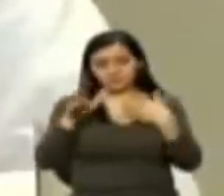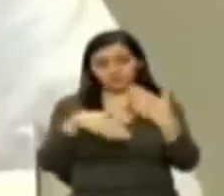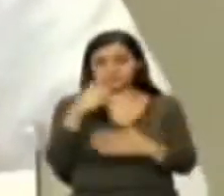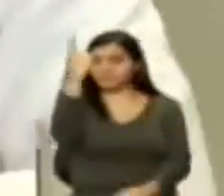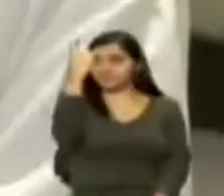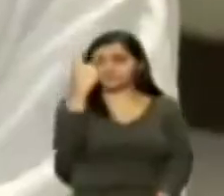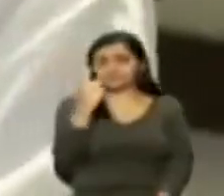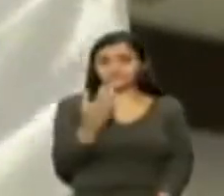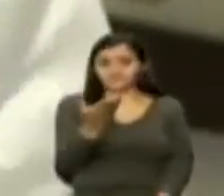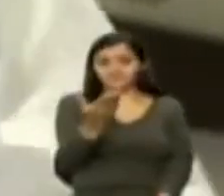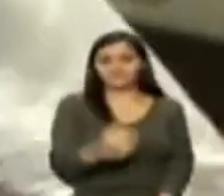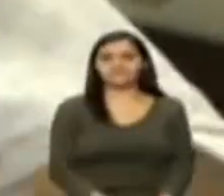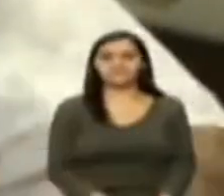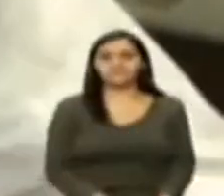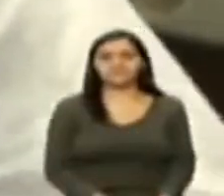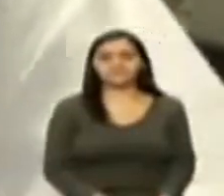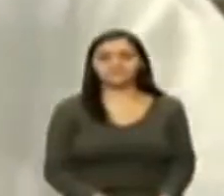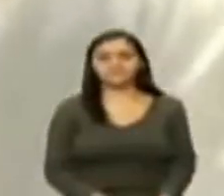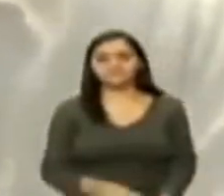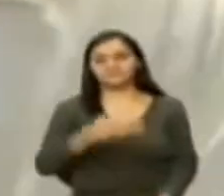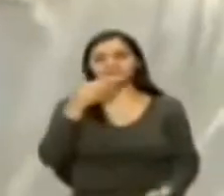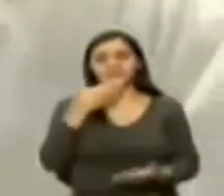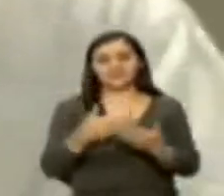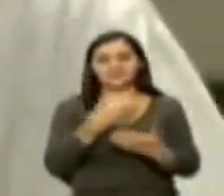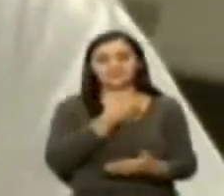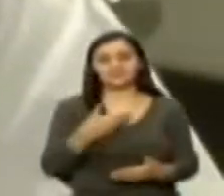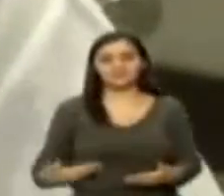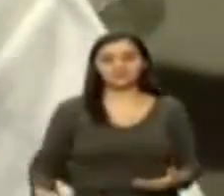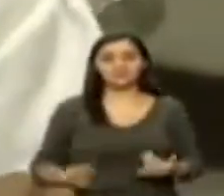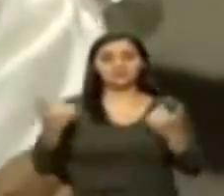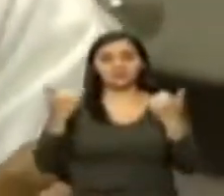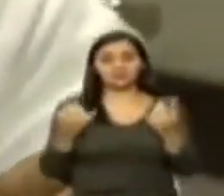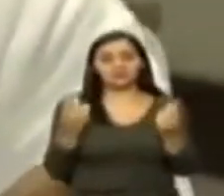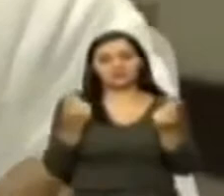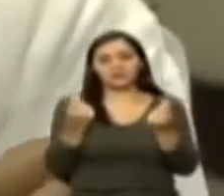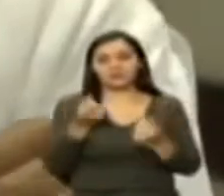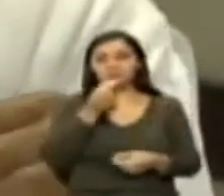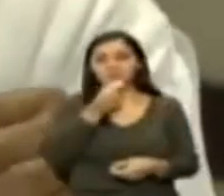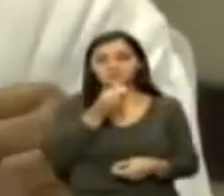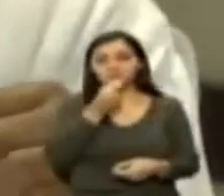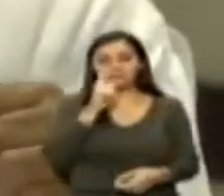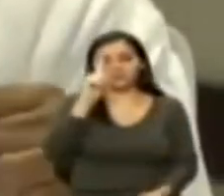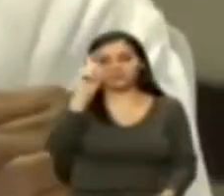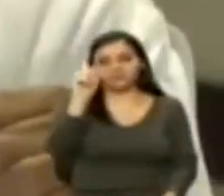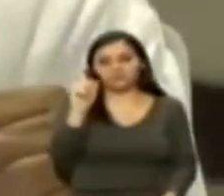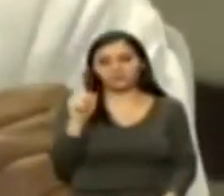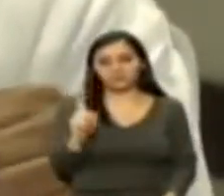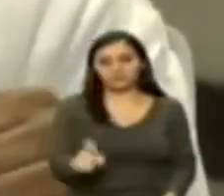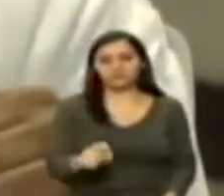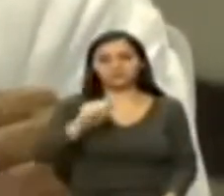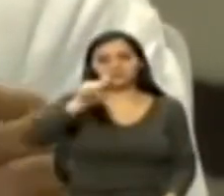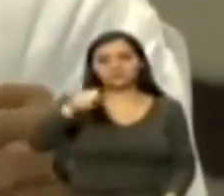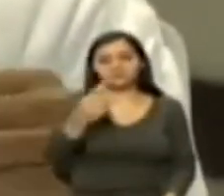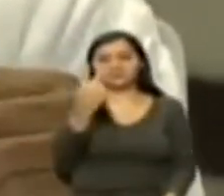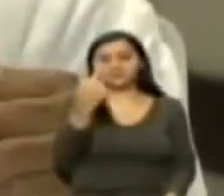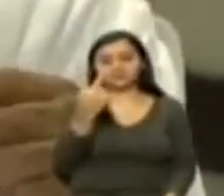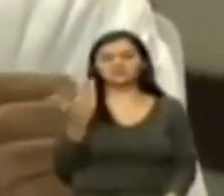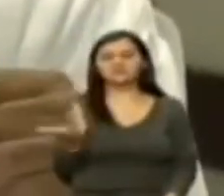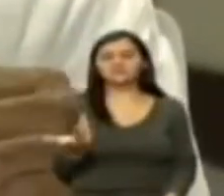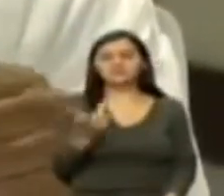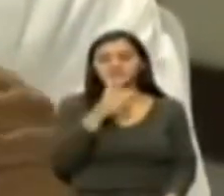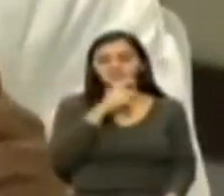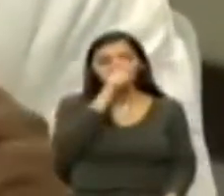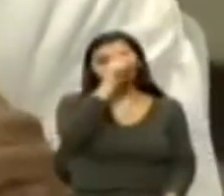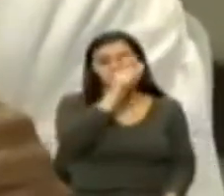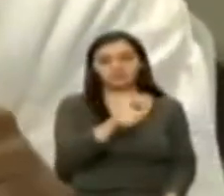Adelante. Muchas gracias, señor presidente. Vamos de inmediato a la ronda de preguntas. Gama TV está acá con